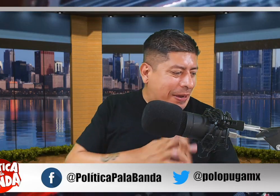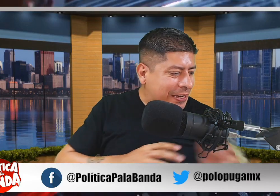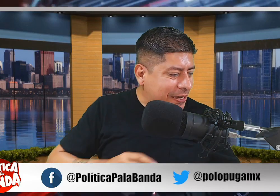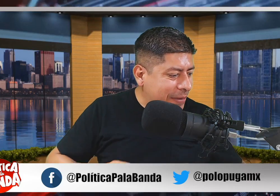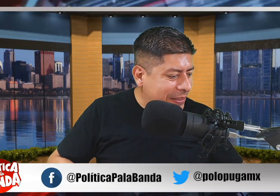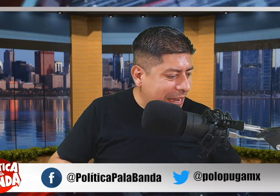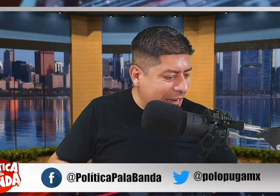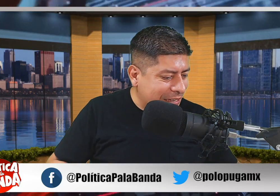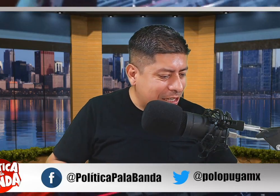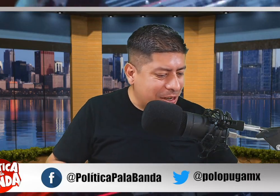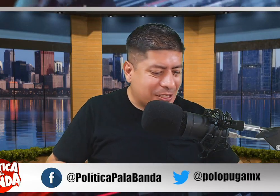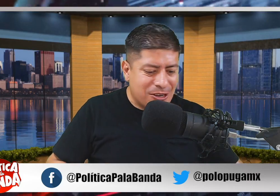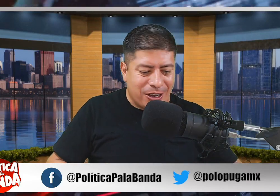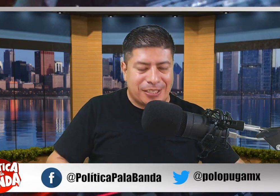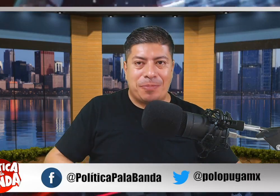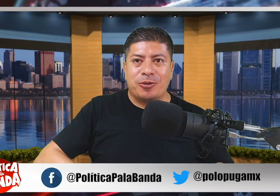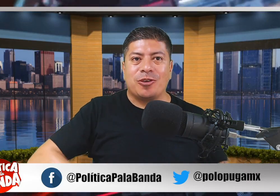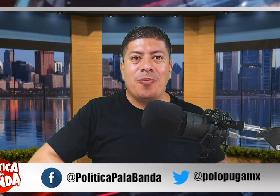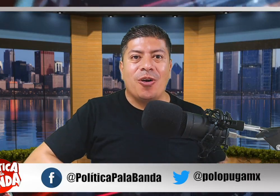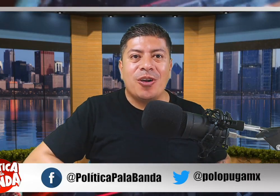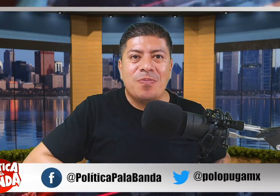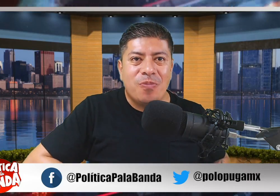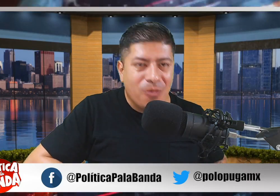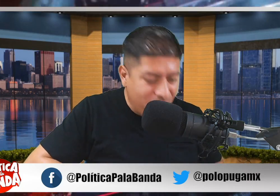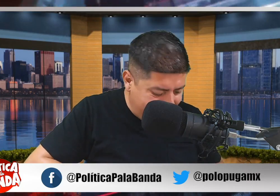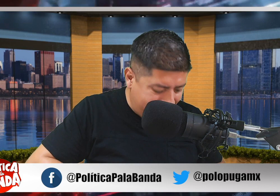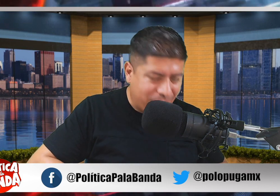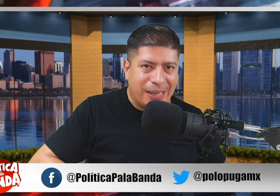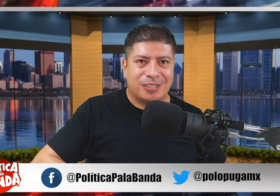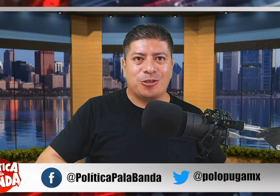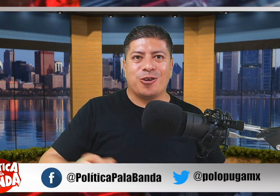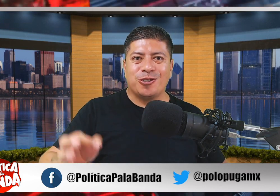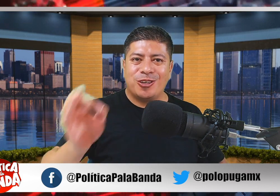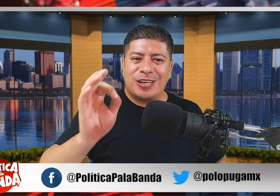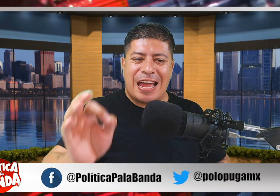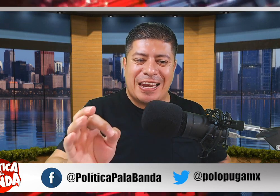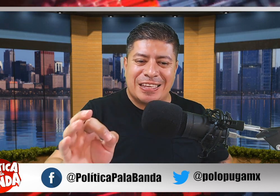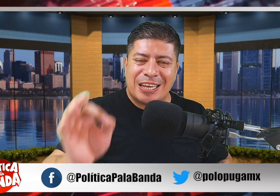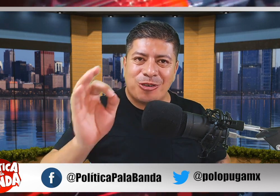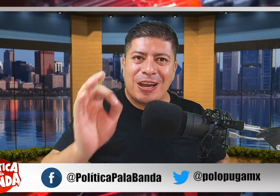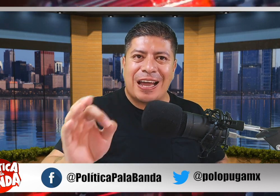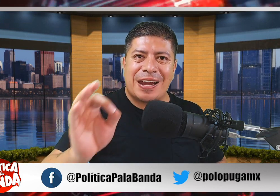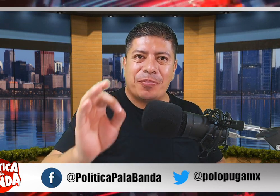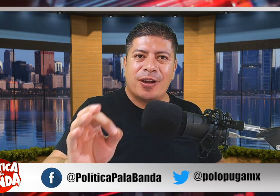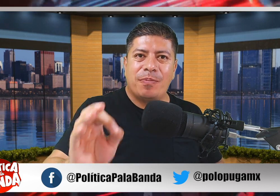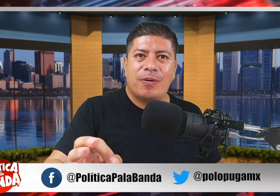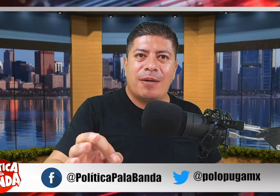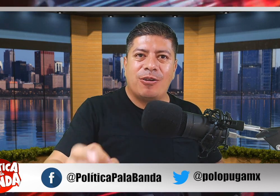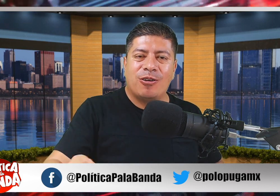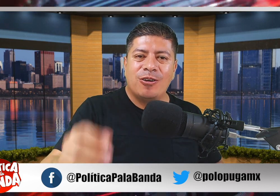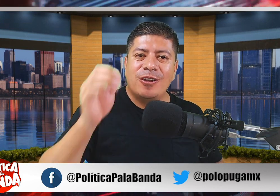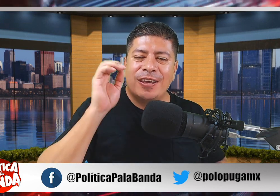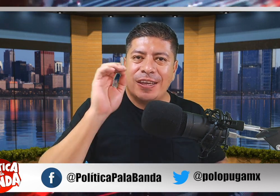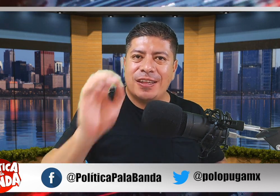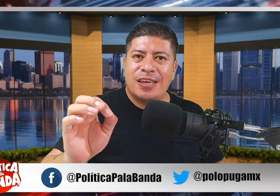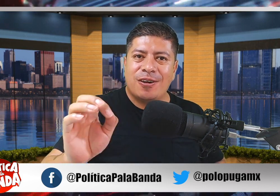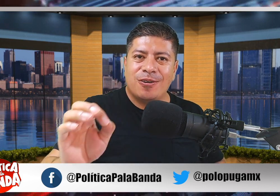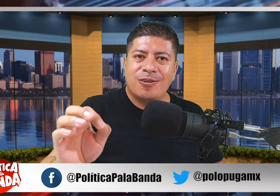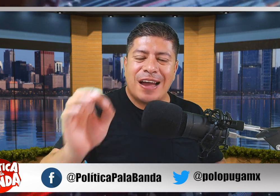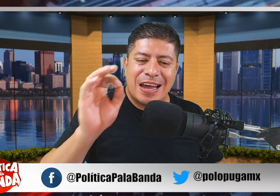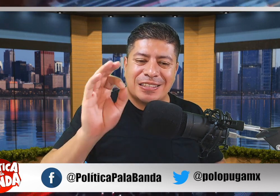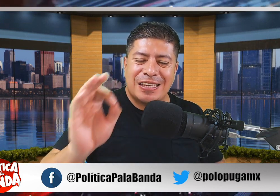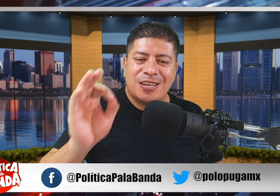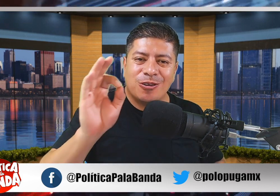Tenga para que se mantenga, señores, señores, se puso muy, muy bueno esto. Rocío Nale sacó la garra por el pueblo y